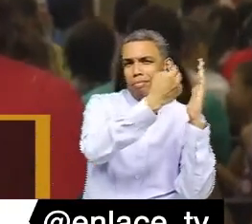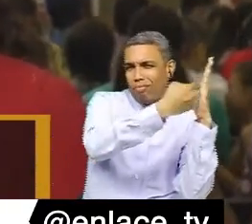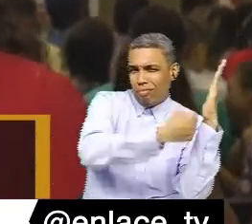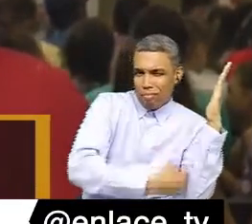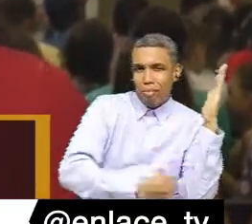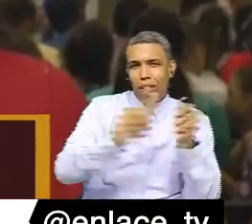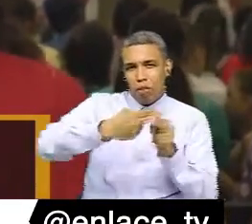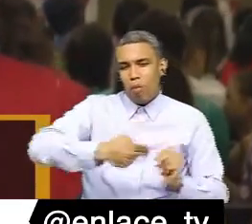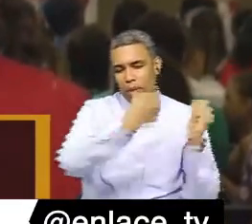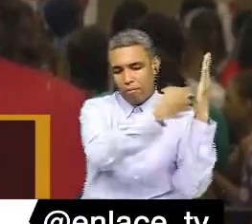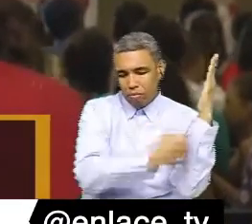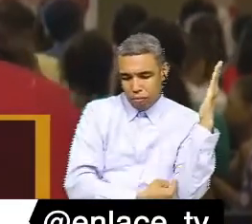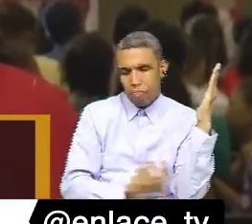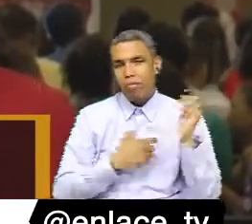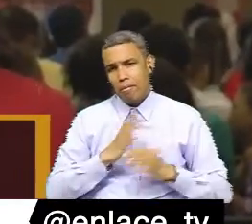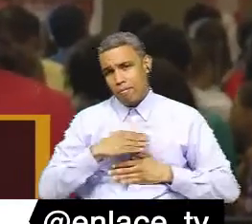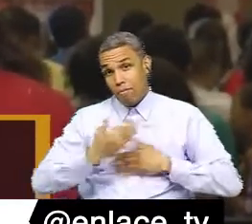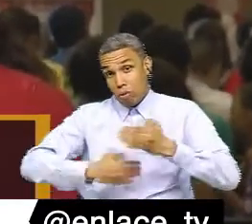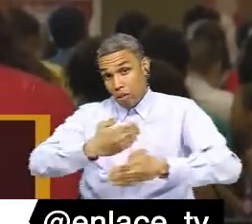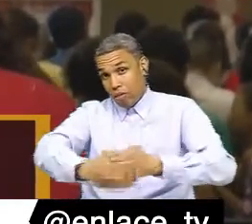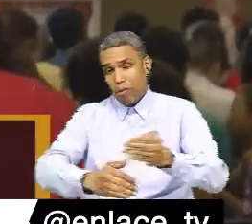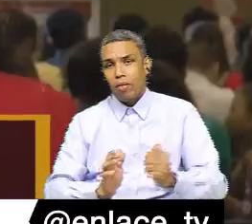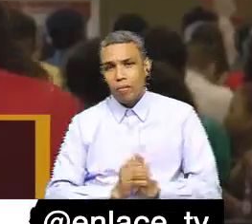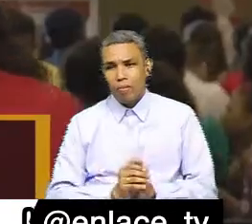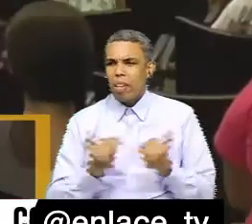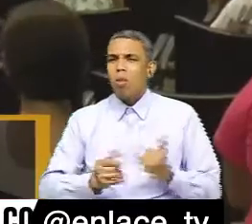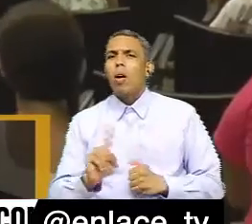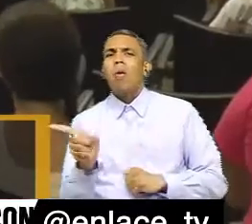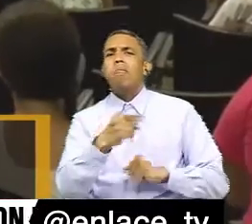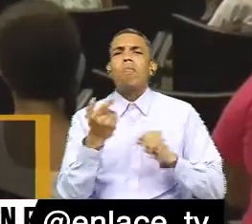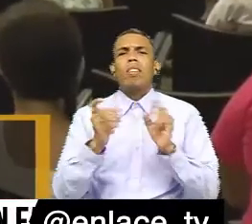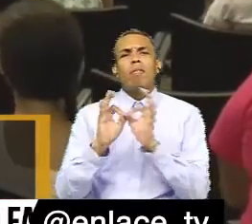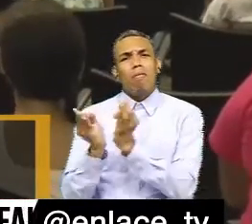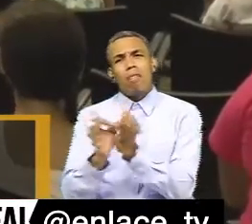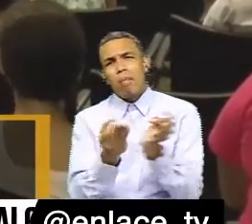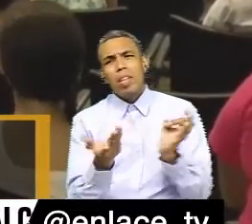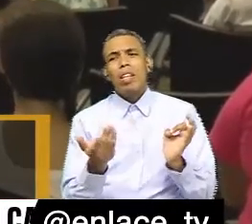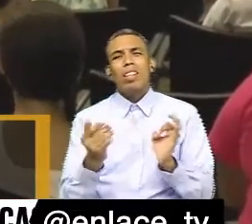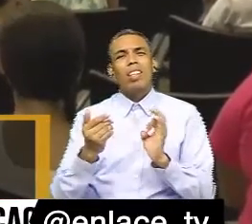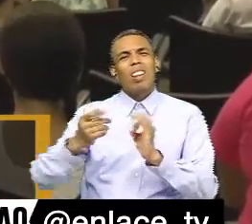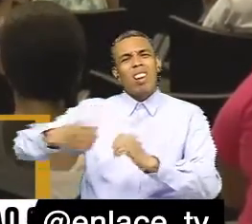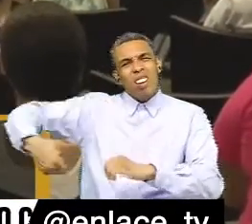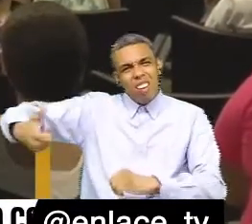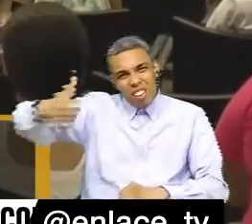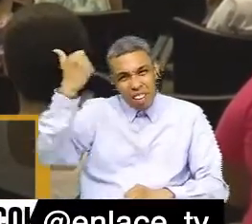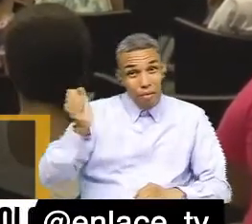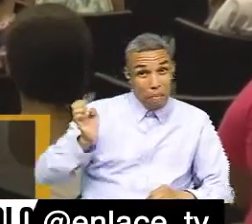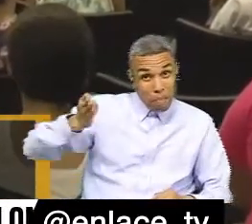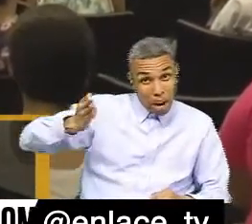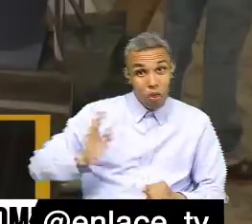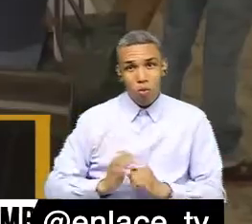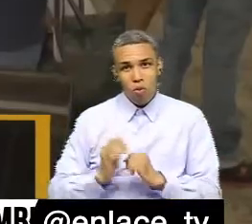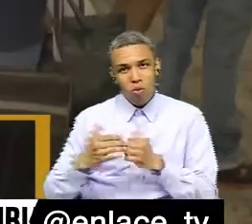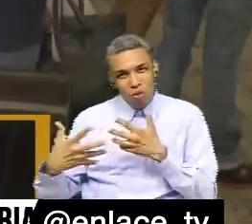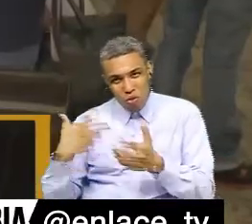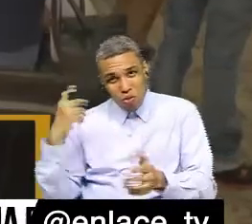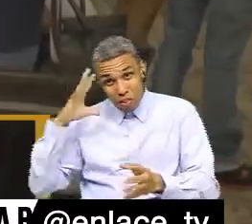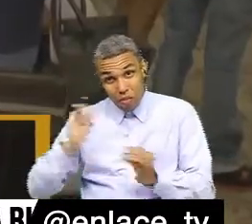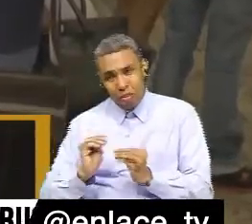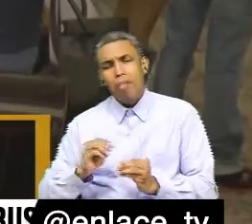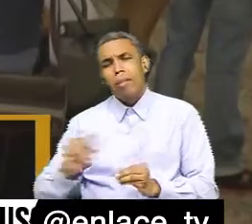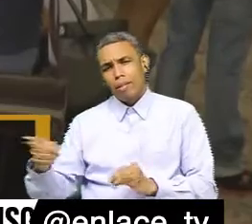las familias los empresarios los bancos y también costos para ello se realizó en este mismo escenario la primera feria de la vivienda en la